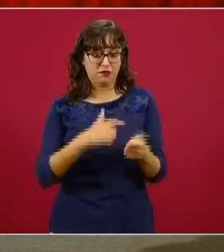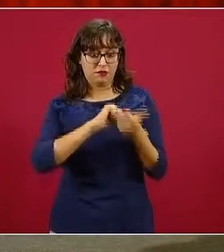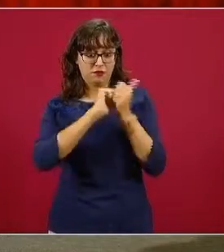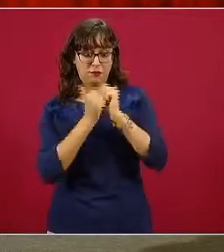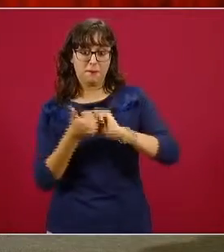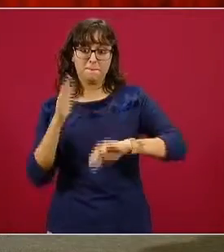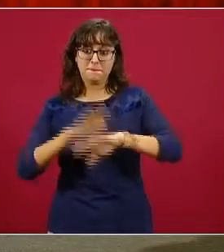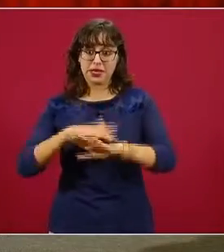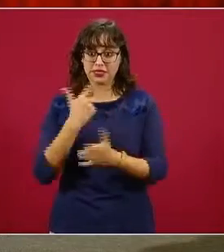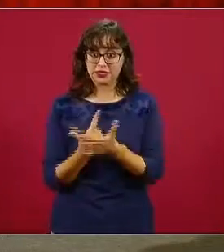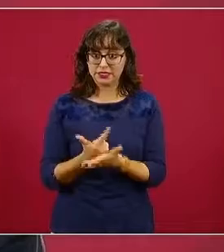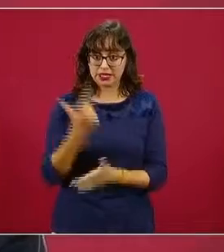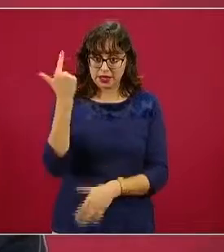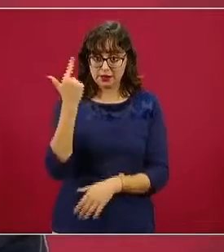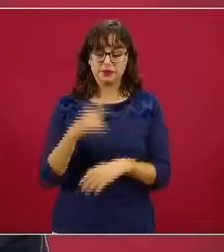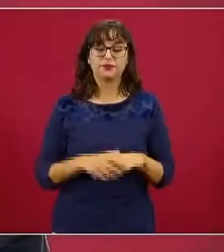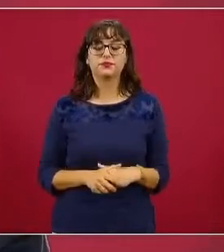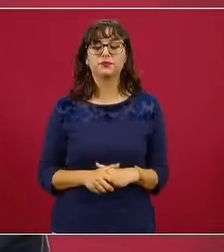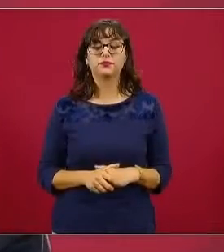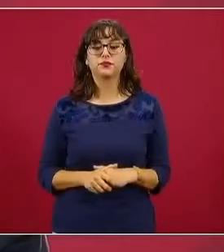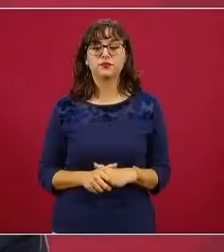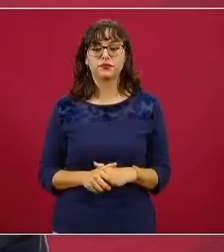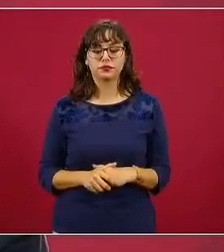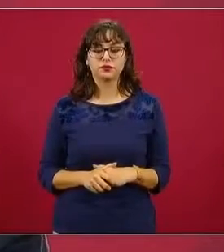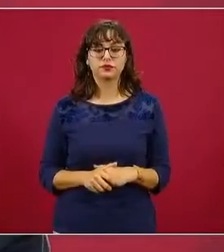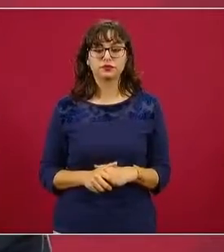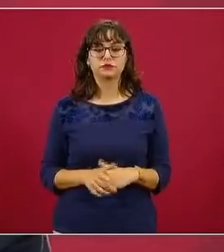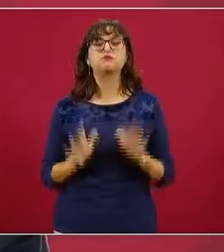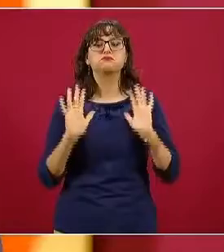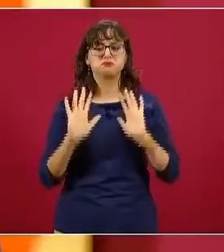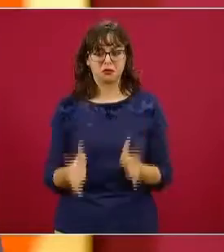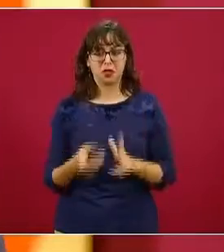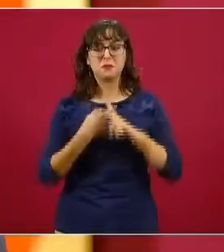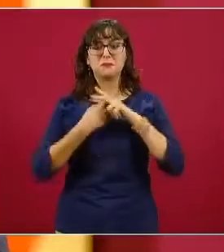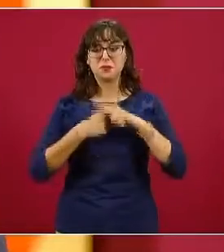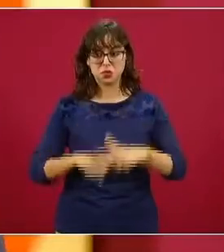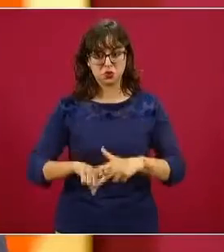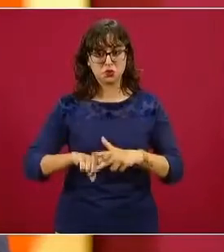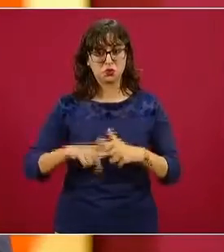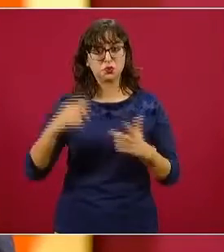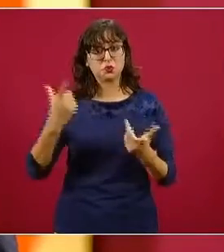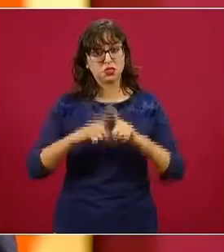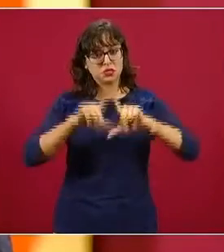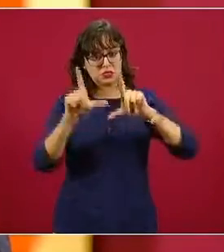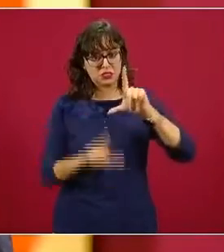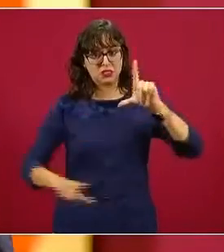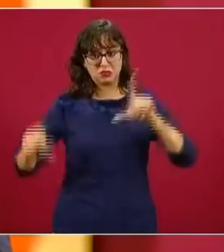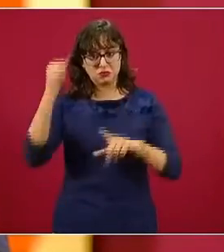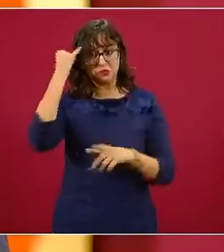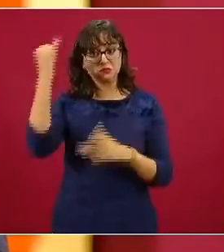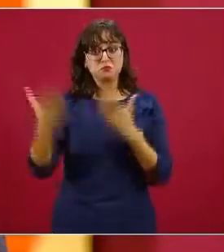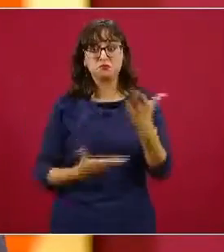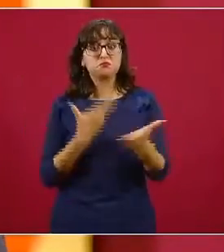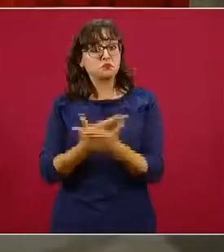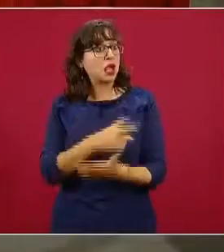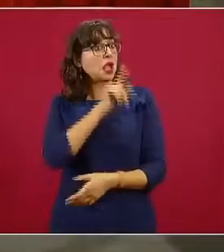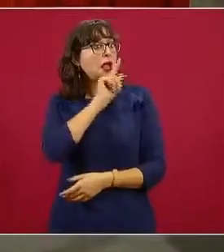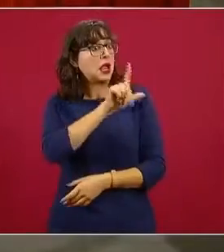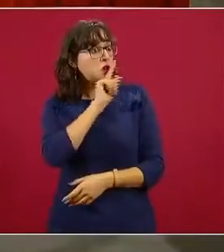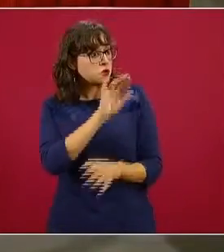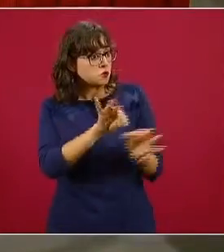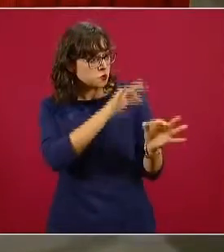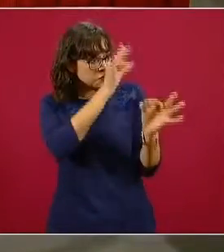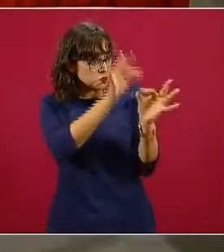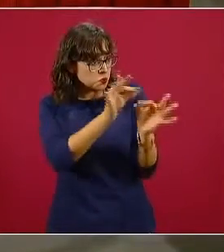riesgo de complicarse. Entonces ya empezó, es una iniciativa nacional, qué gusto que Jalisco esté haciendo lo que están